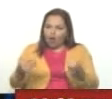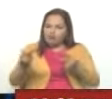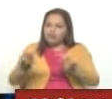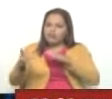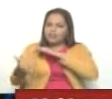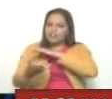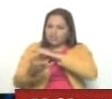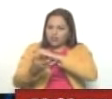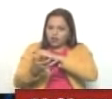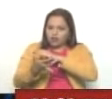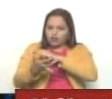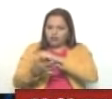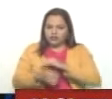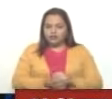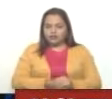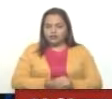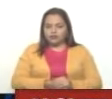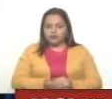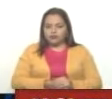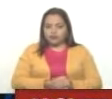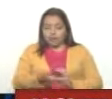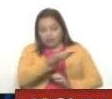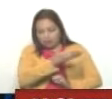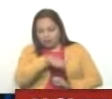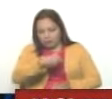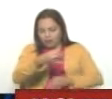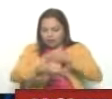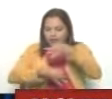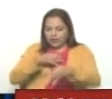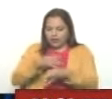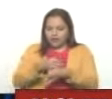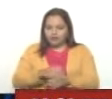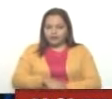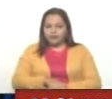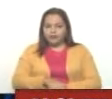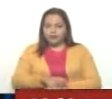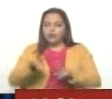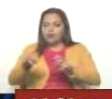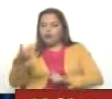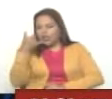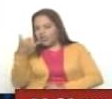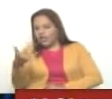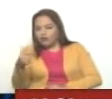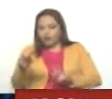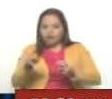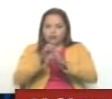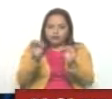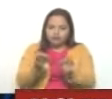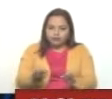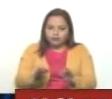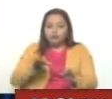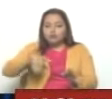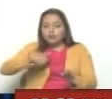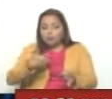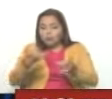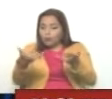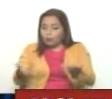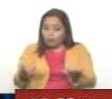tecnologías que te puedo hablar, Víctor, con la adquisición de nuevos equipos y nuevas infraestructuras, podemos